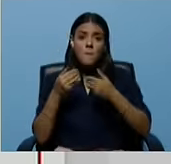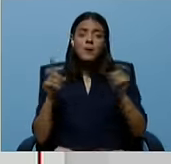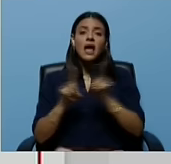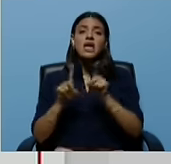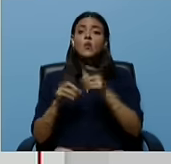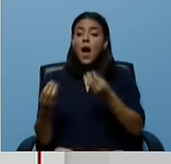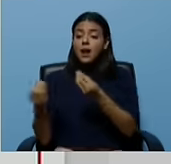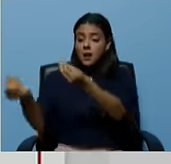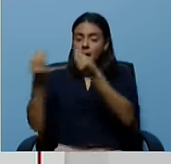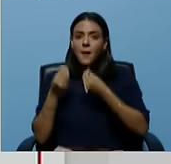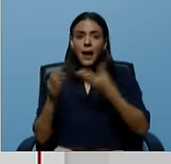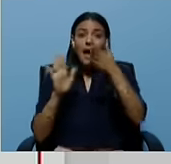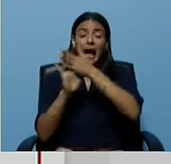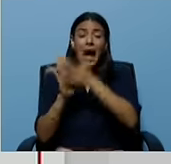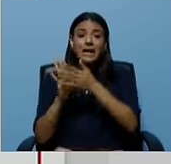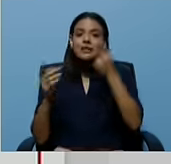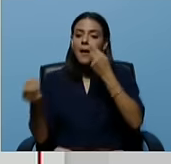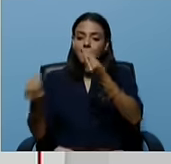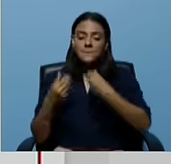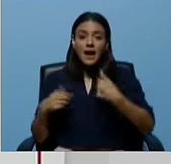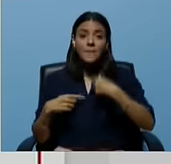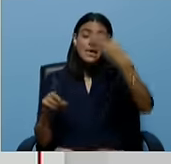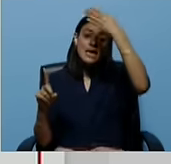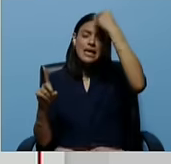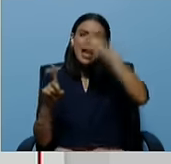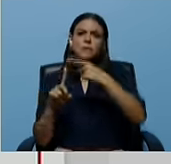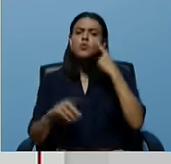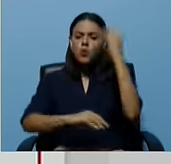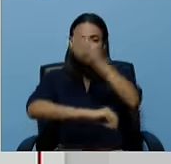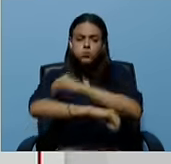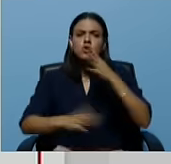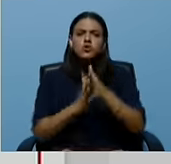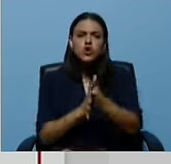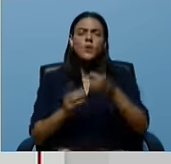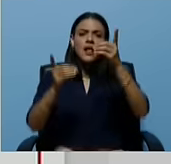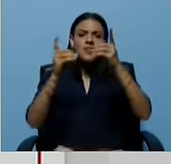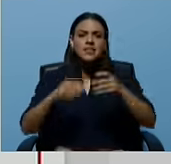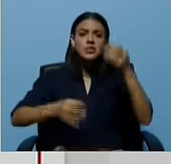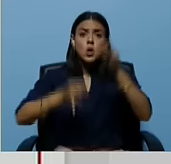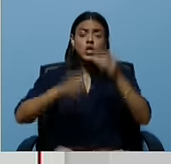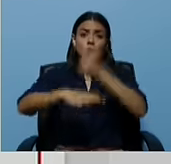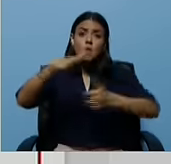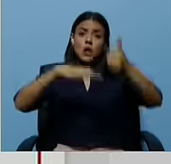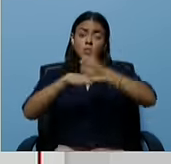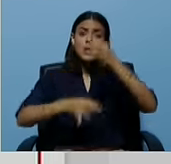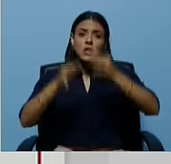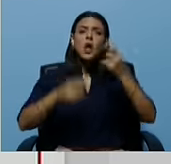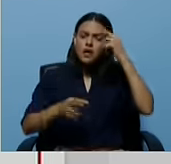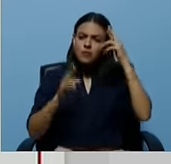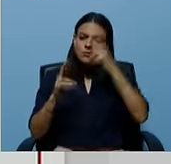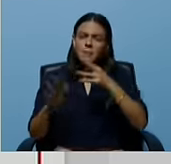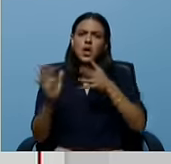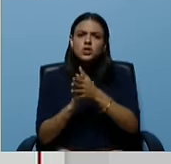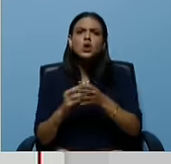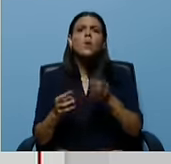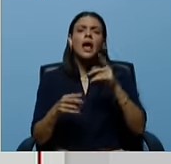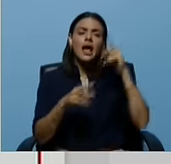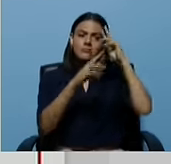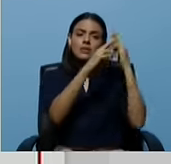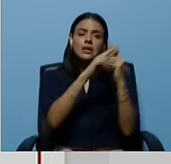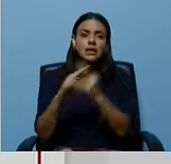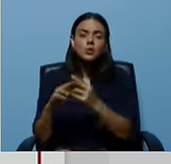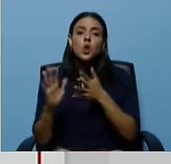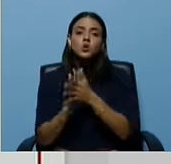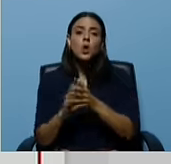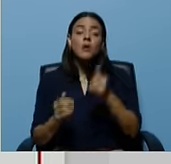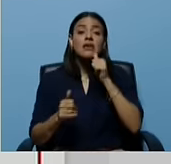destinatario y señala que Edmundo González acata decisión del Tribunal Supremo de Justicia que convalidó triunfo a Maduro tras